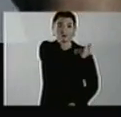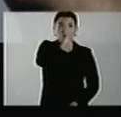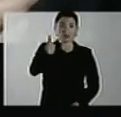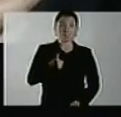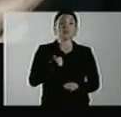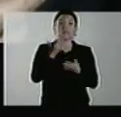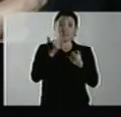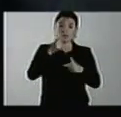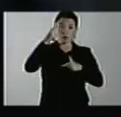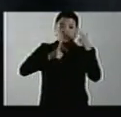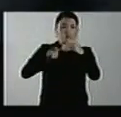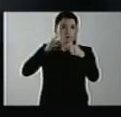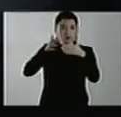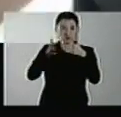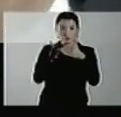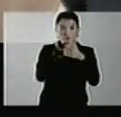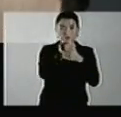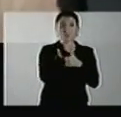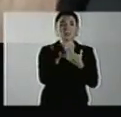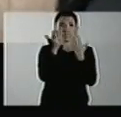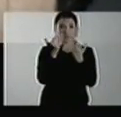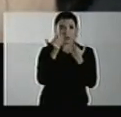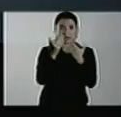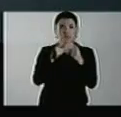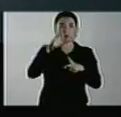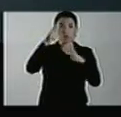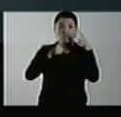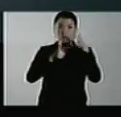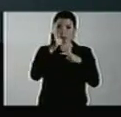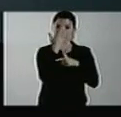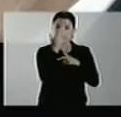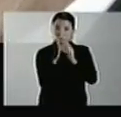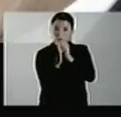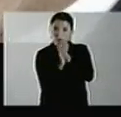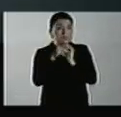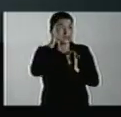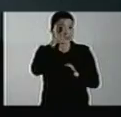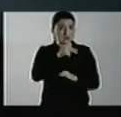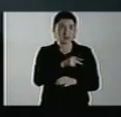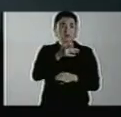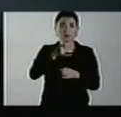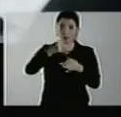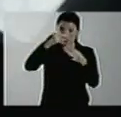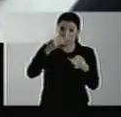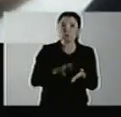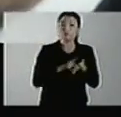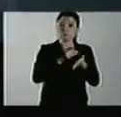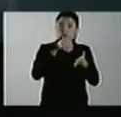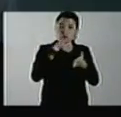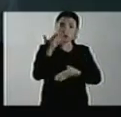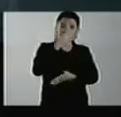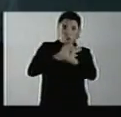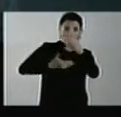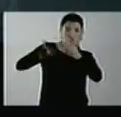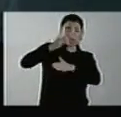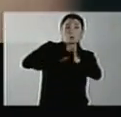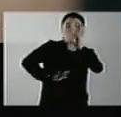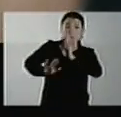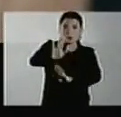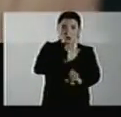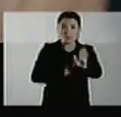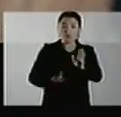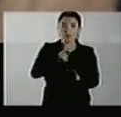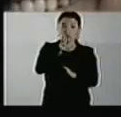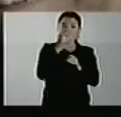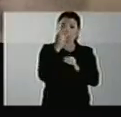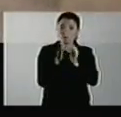Chile de todos necesita una política transparente. Necesita una política sin letra chica que con decisión nos proteja de esos